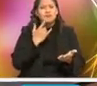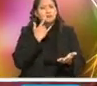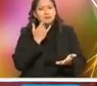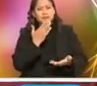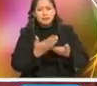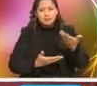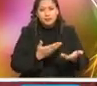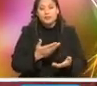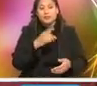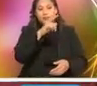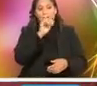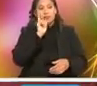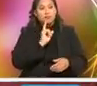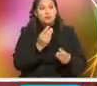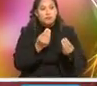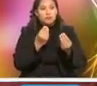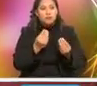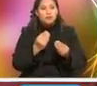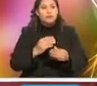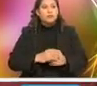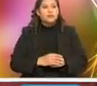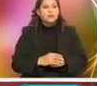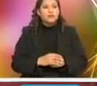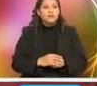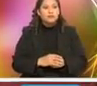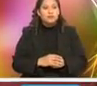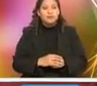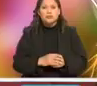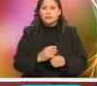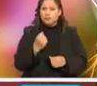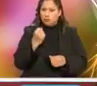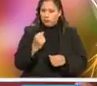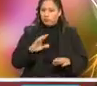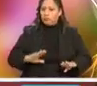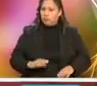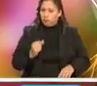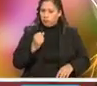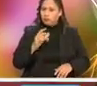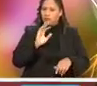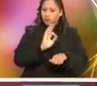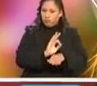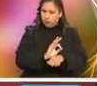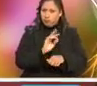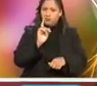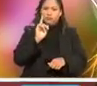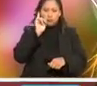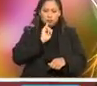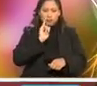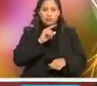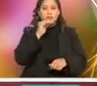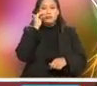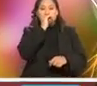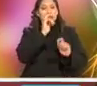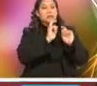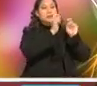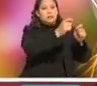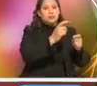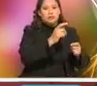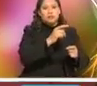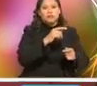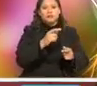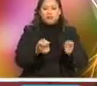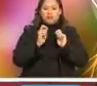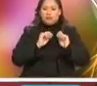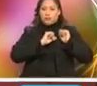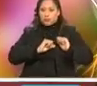amabilísima, eso sí, muy Defiende sus convicciones, claro. digo, no es de gratis el lugar